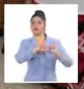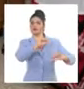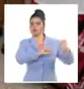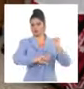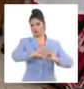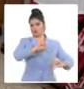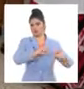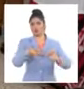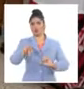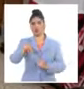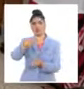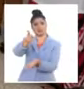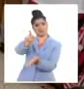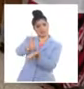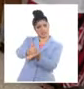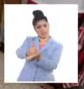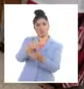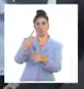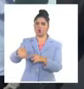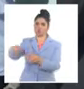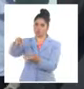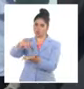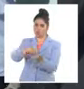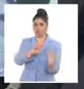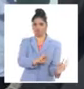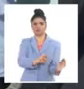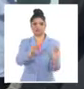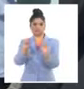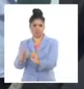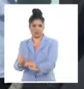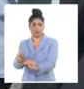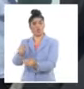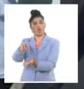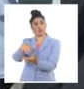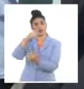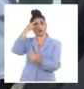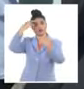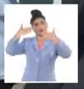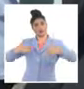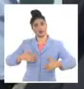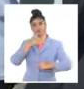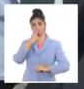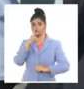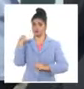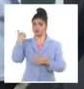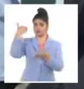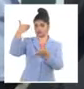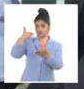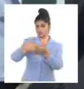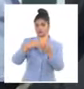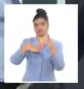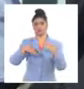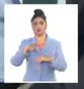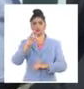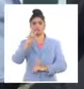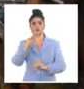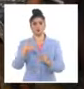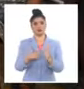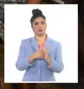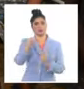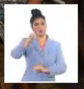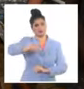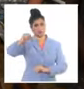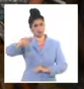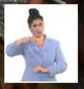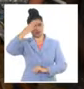Hogar Materno Nutricional Este. En esta entidad de la salud se han atendido hasta hoy más de 3.000 pacientes de varios